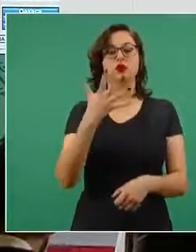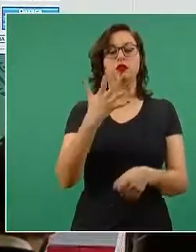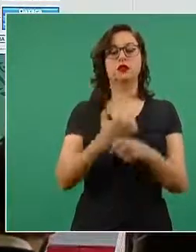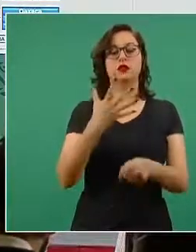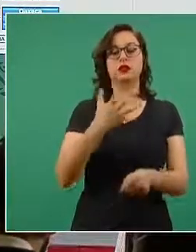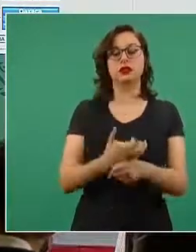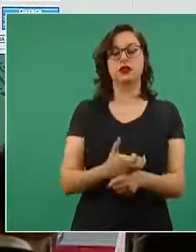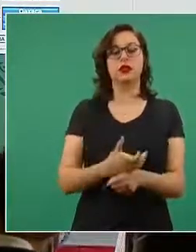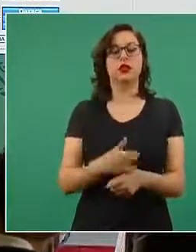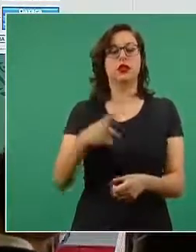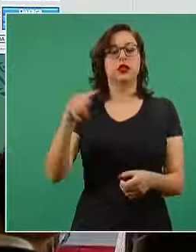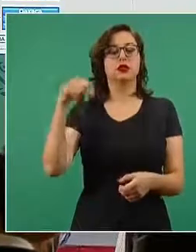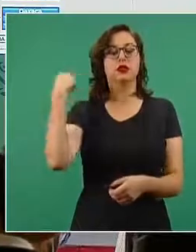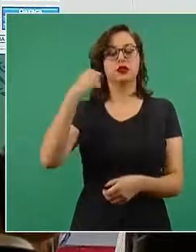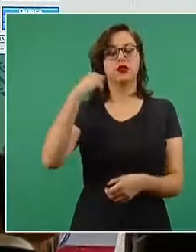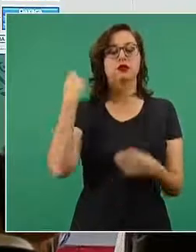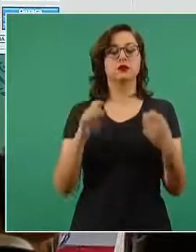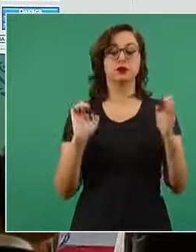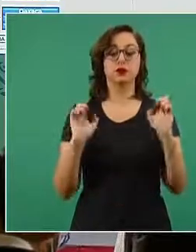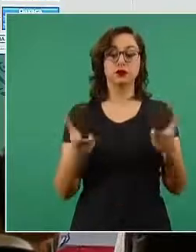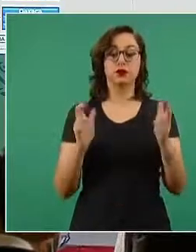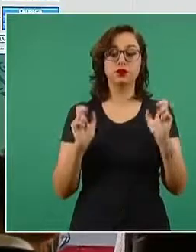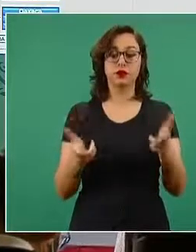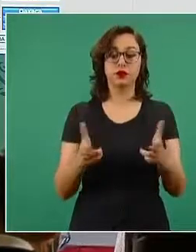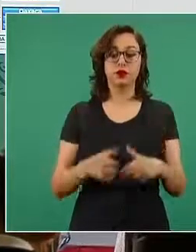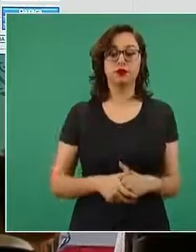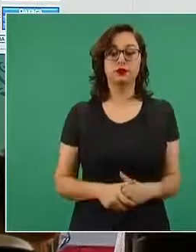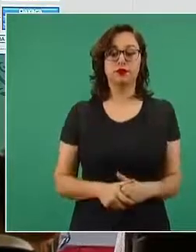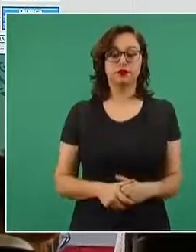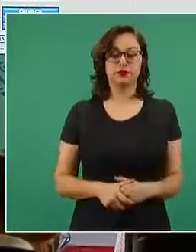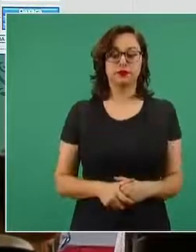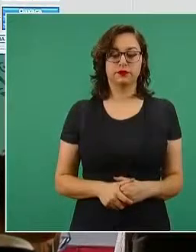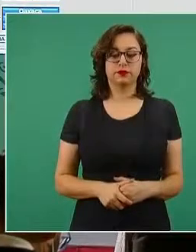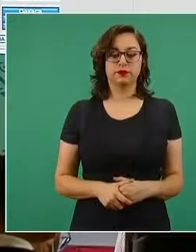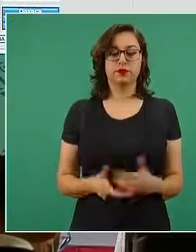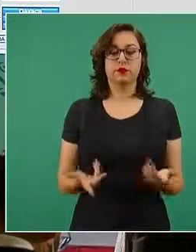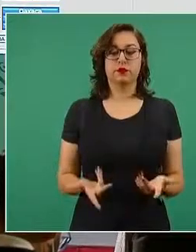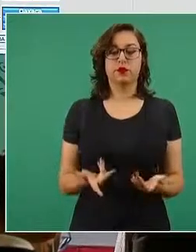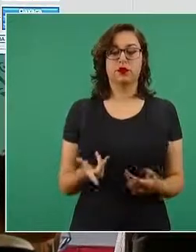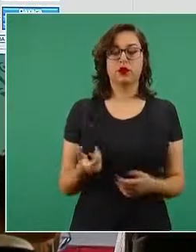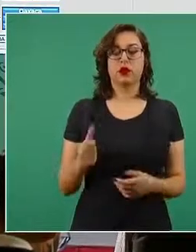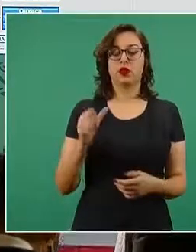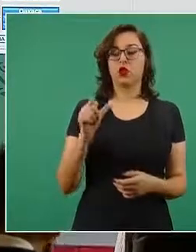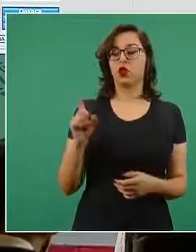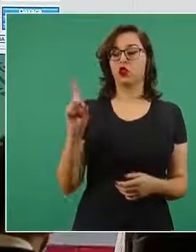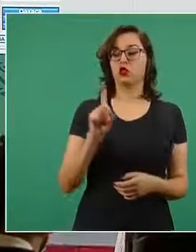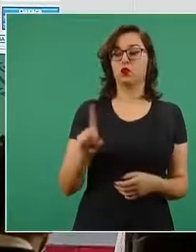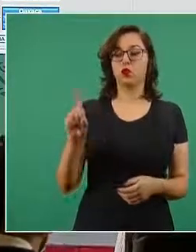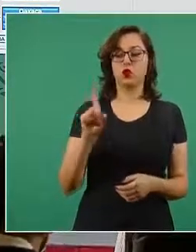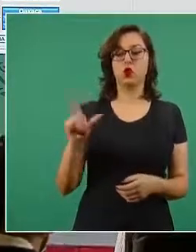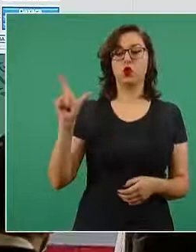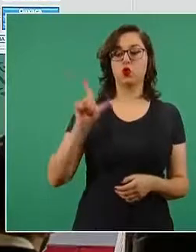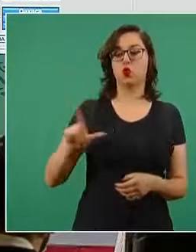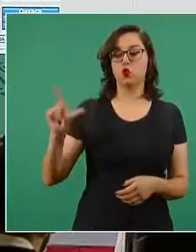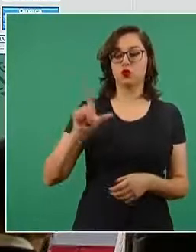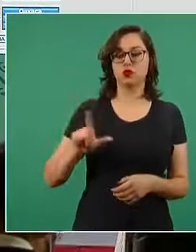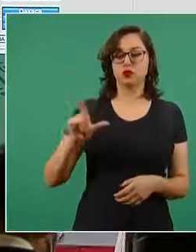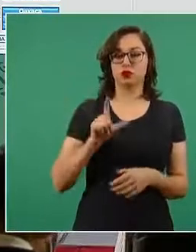y Chiapas. Esta parte terrestre se distribuyeron entre domingo y ayer el lunes